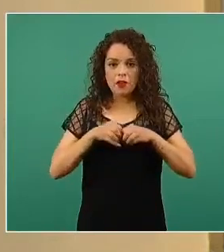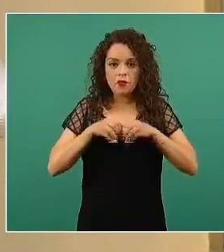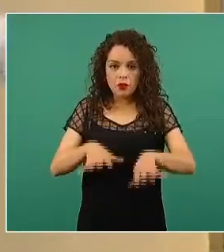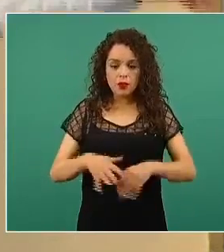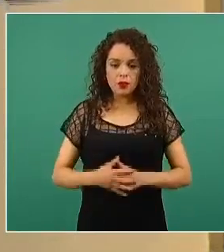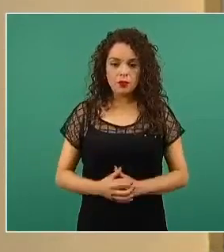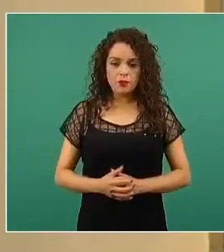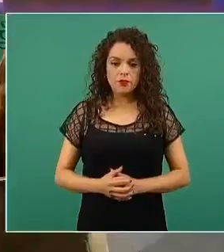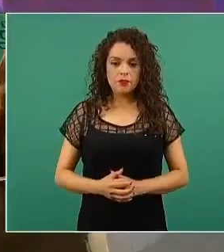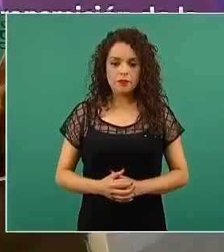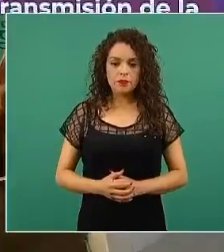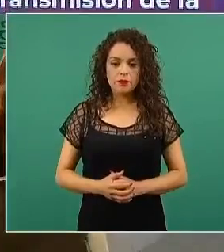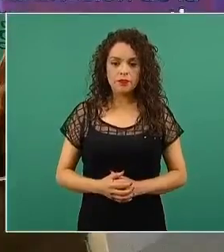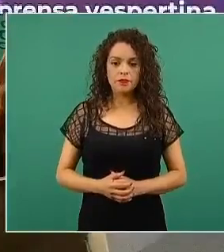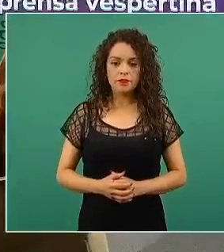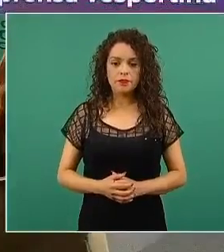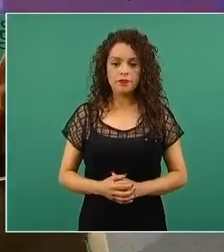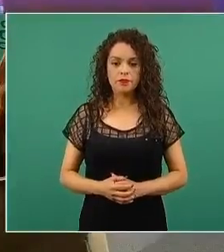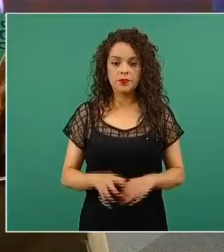comunicados.